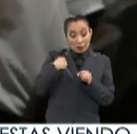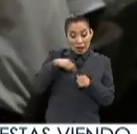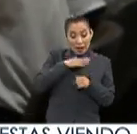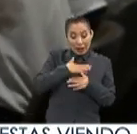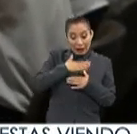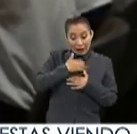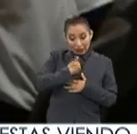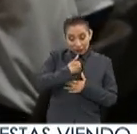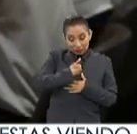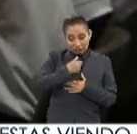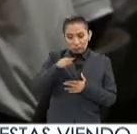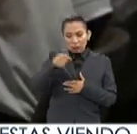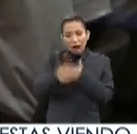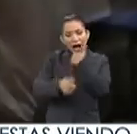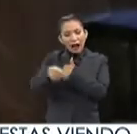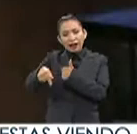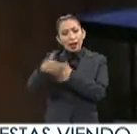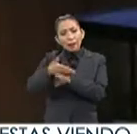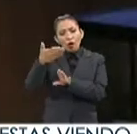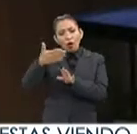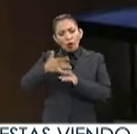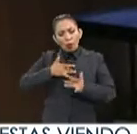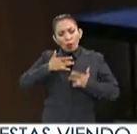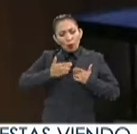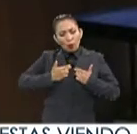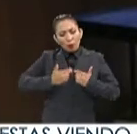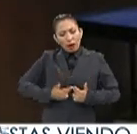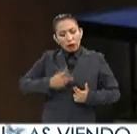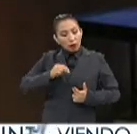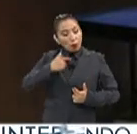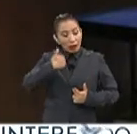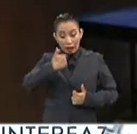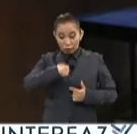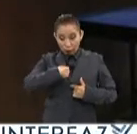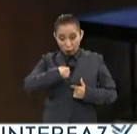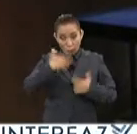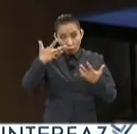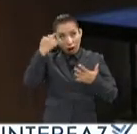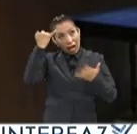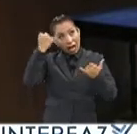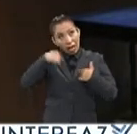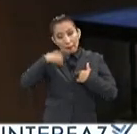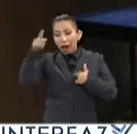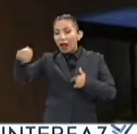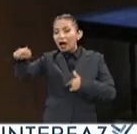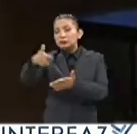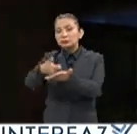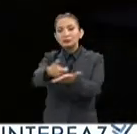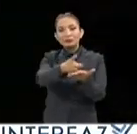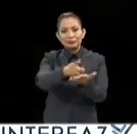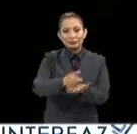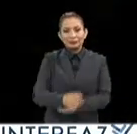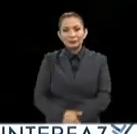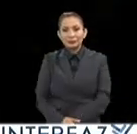es una carrera totalmente humanista, entonces no estás aquí por ti, sino para los demás, ¿sí me